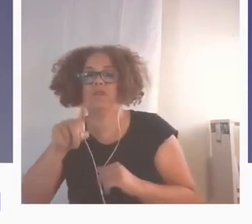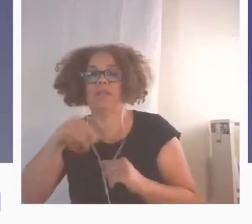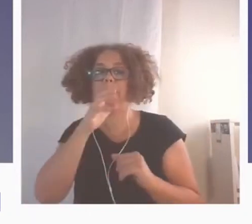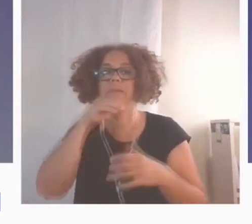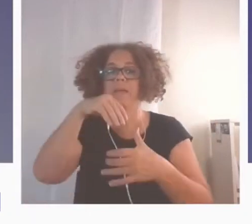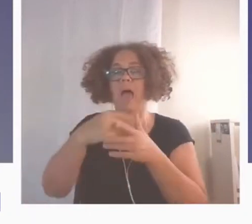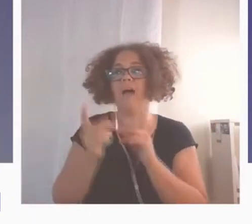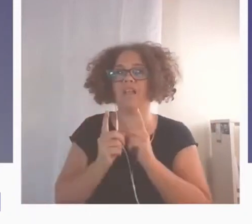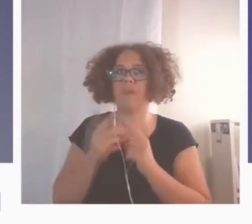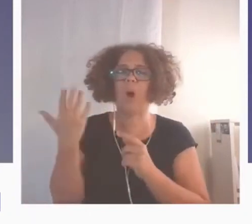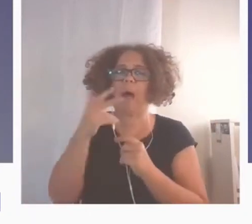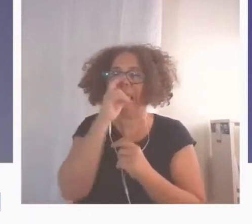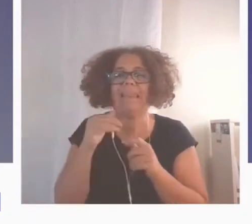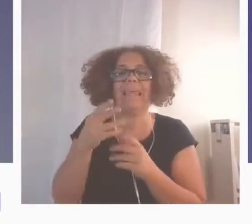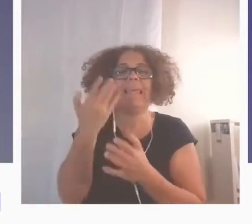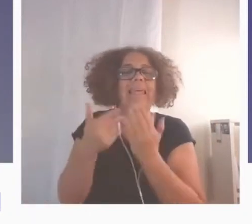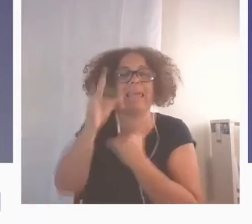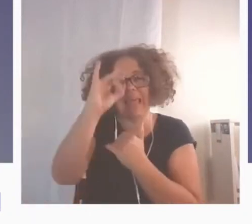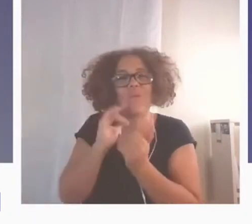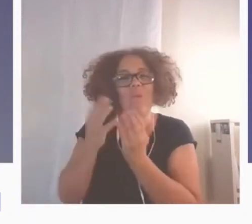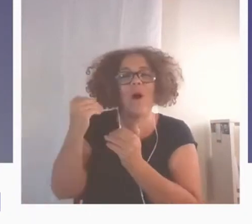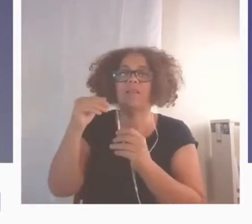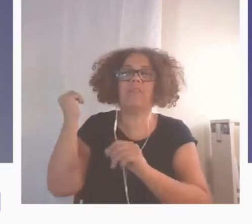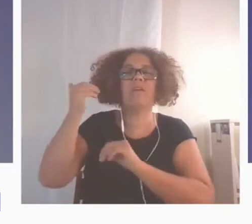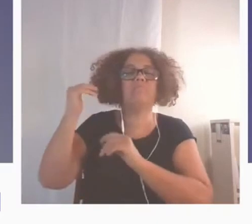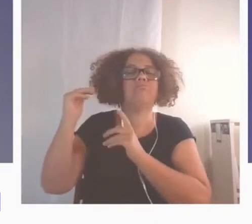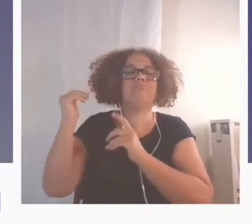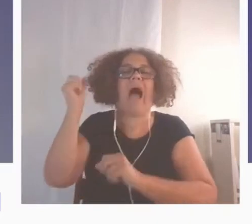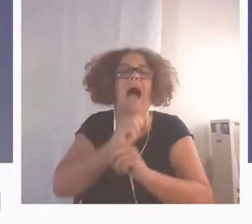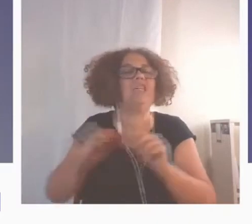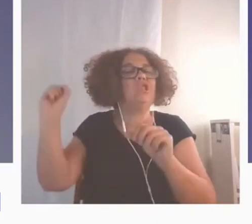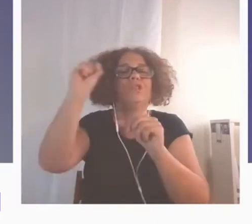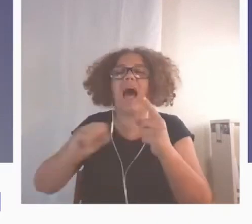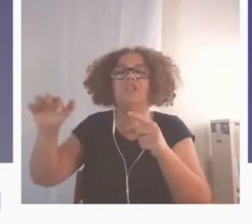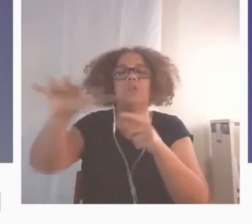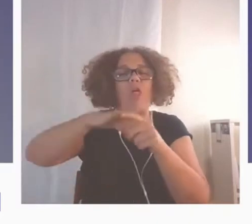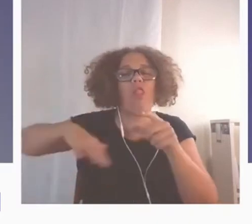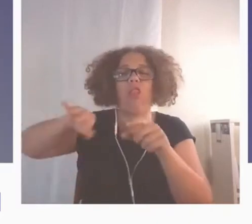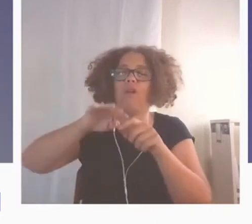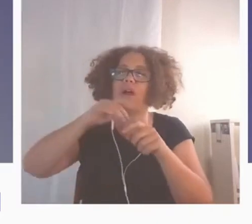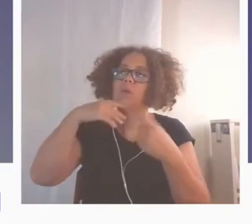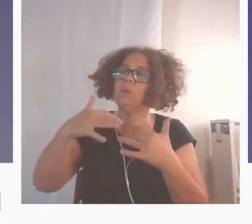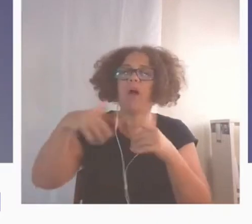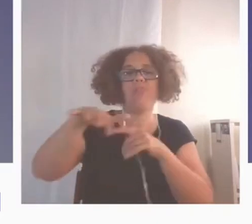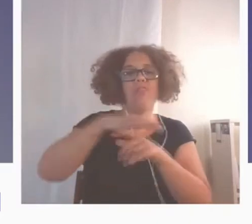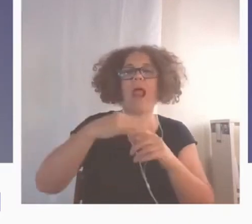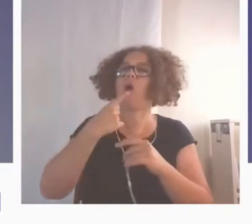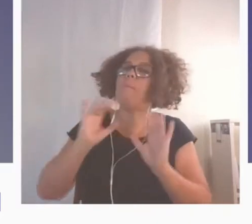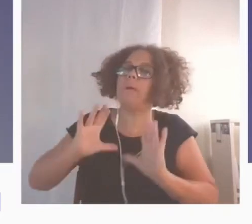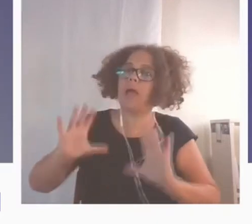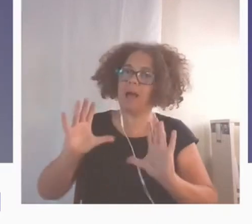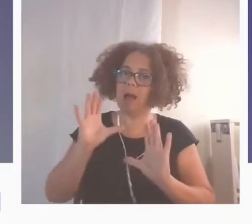Vieja, una zona que durante décadas ha sido, bueno, pues ha sido una zona un poco compleja que todavía hoy en día